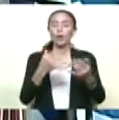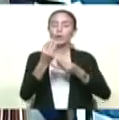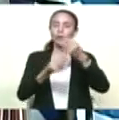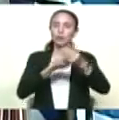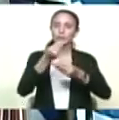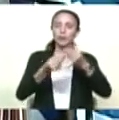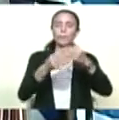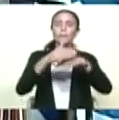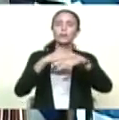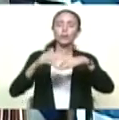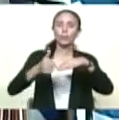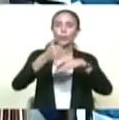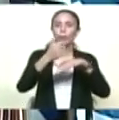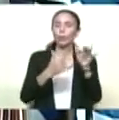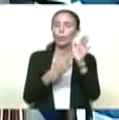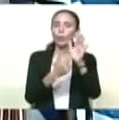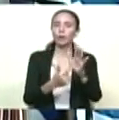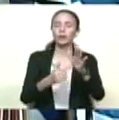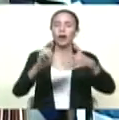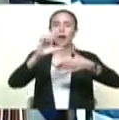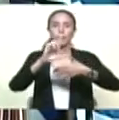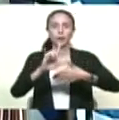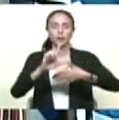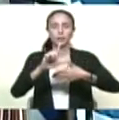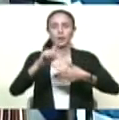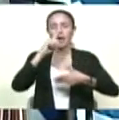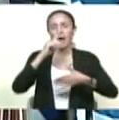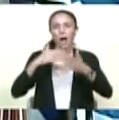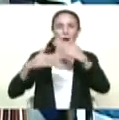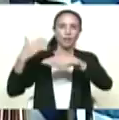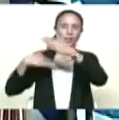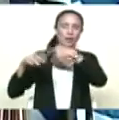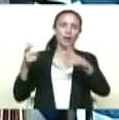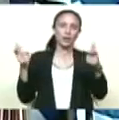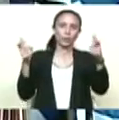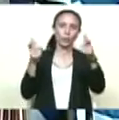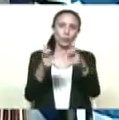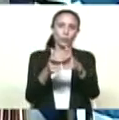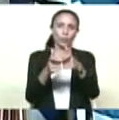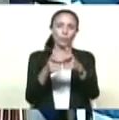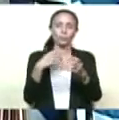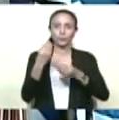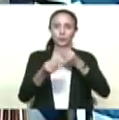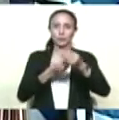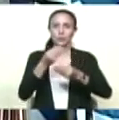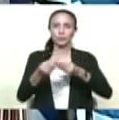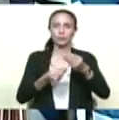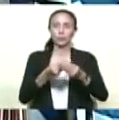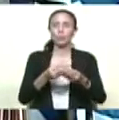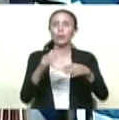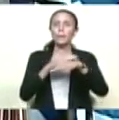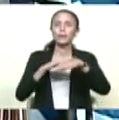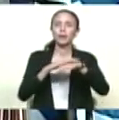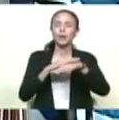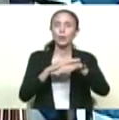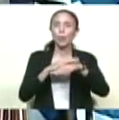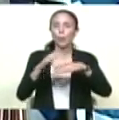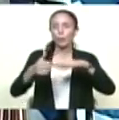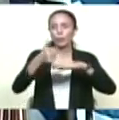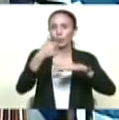latina y lo presentamos en la pasada reunión de asociación iberoamericana de ministerios públicos